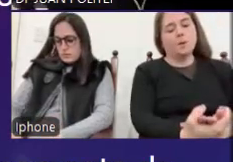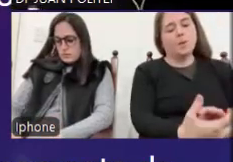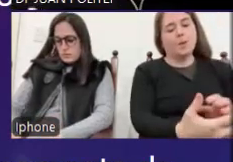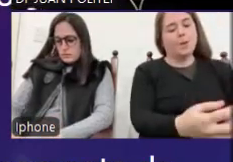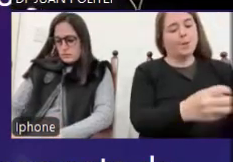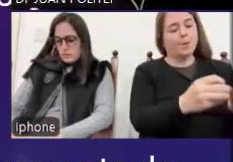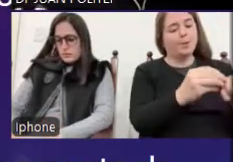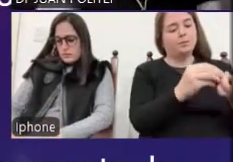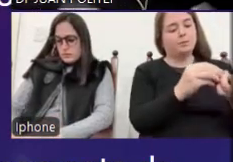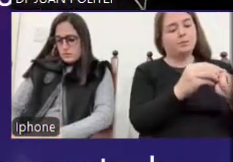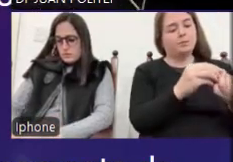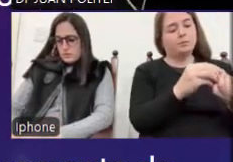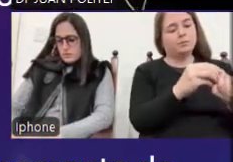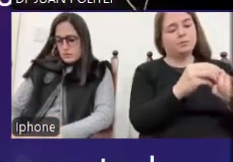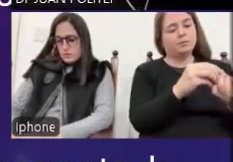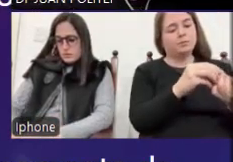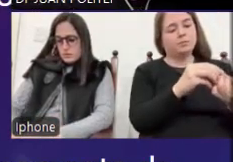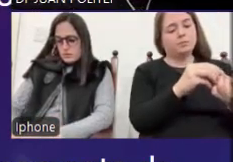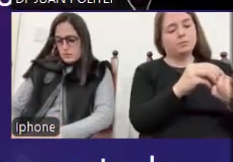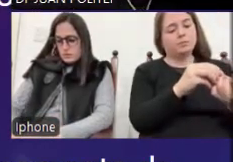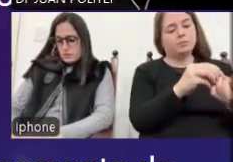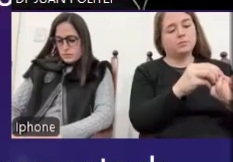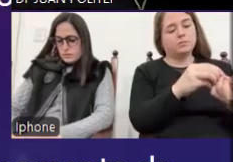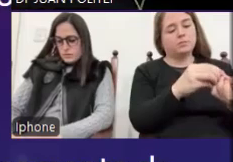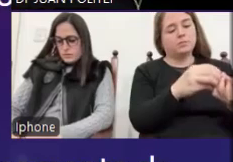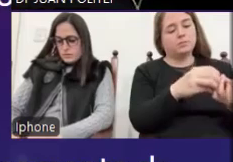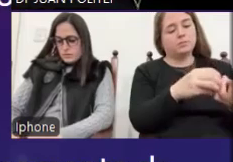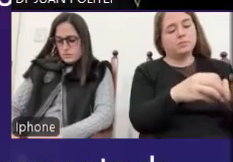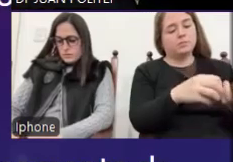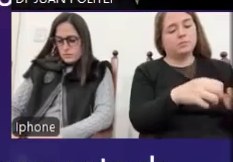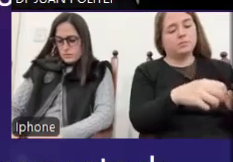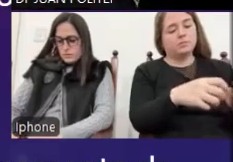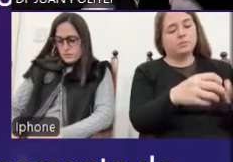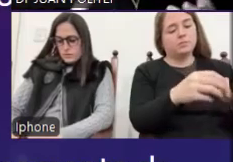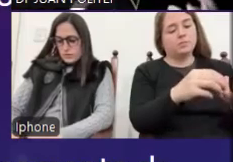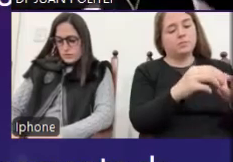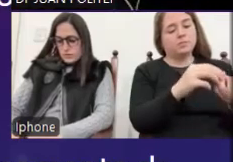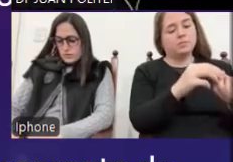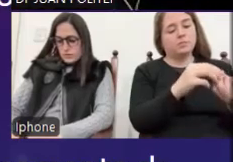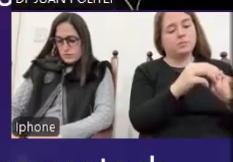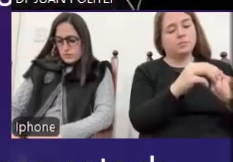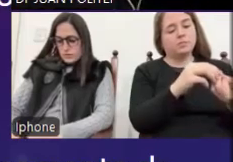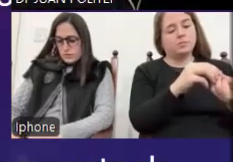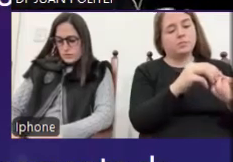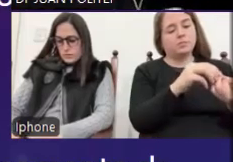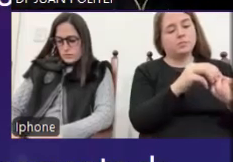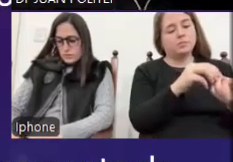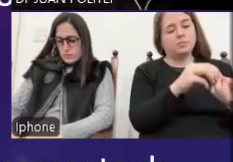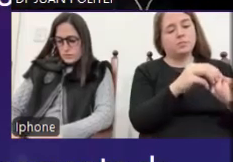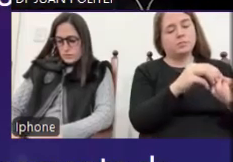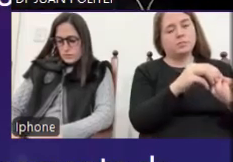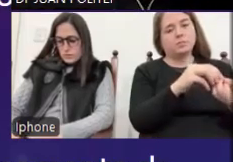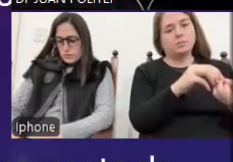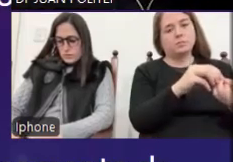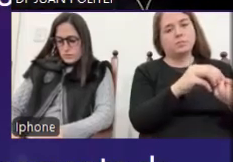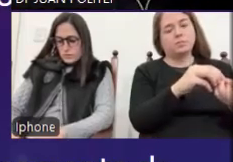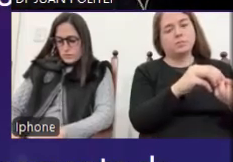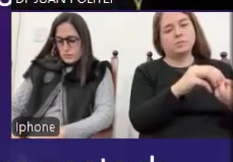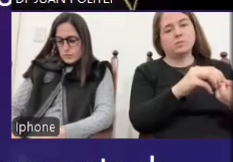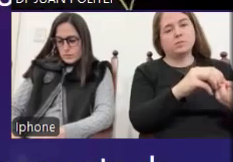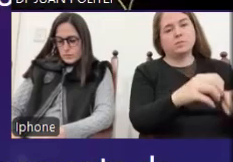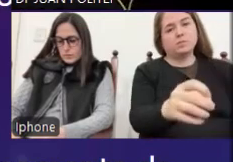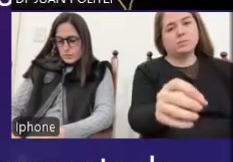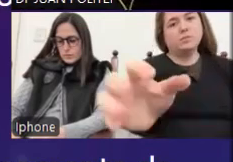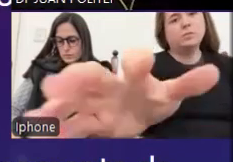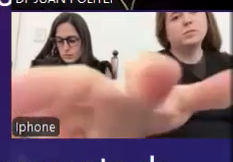riñón. Pero como se hace biopsia de riñón, ese día viene el paciente al hospital italiano, se le hace la biopsia y